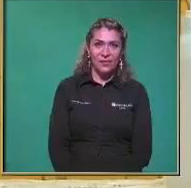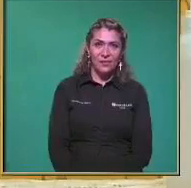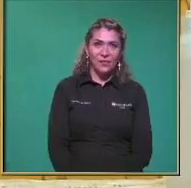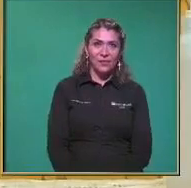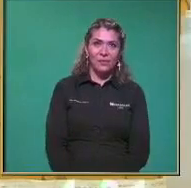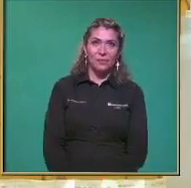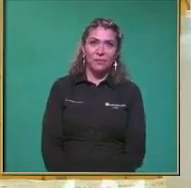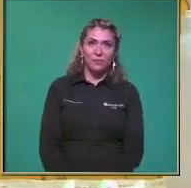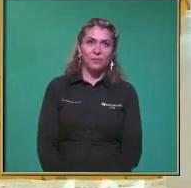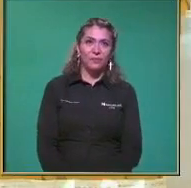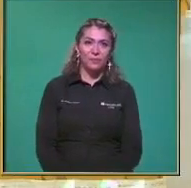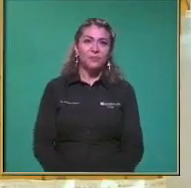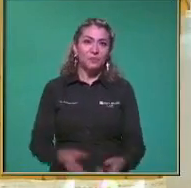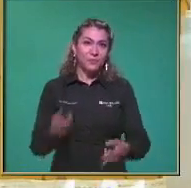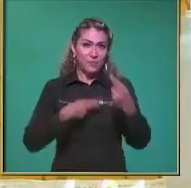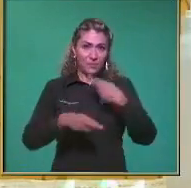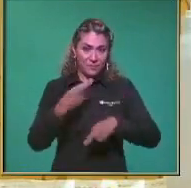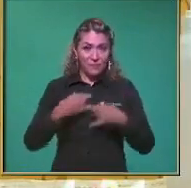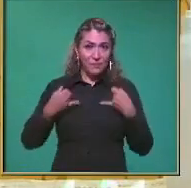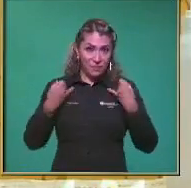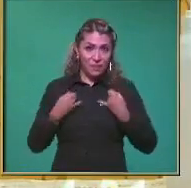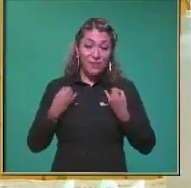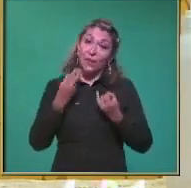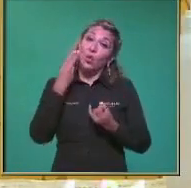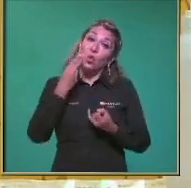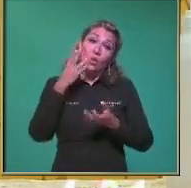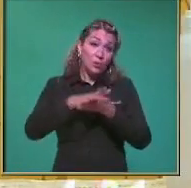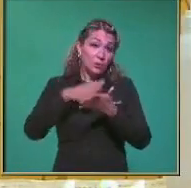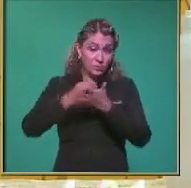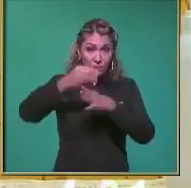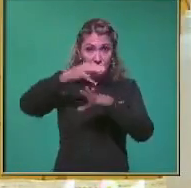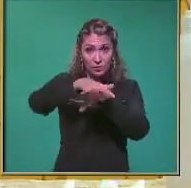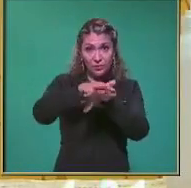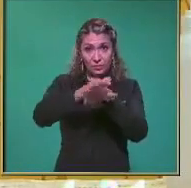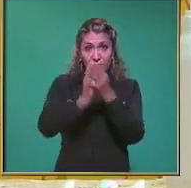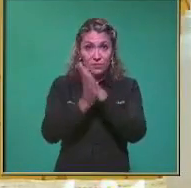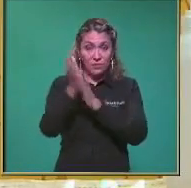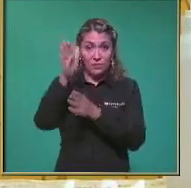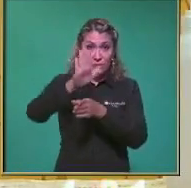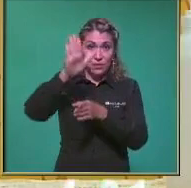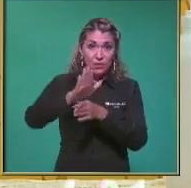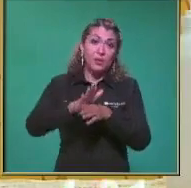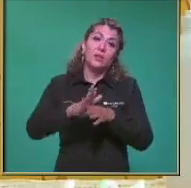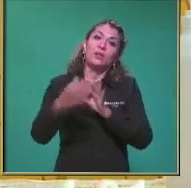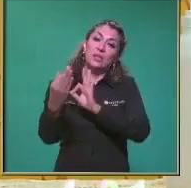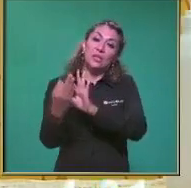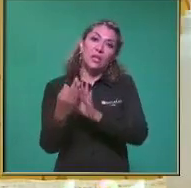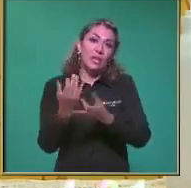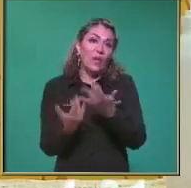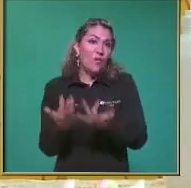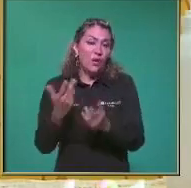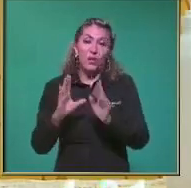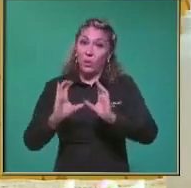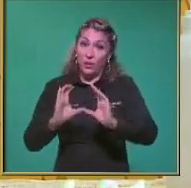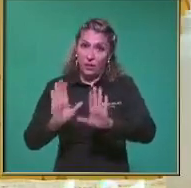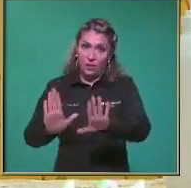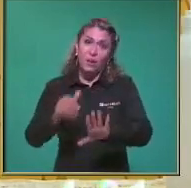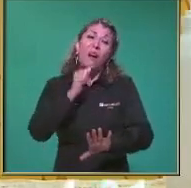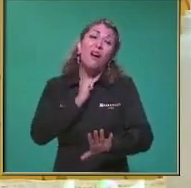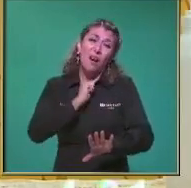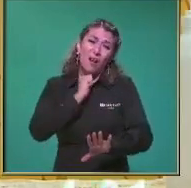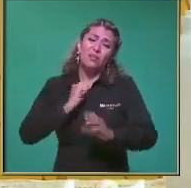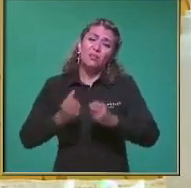Aquí ya regresamos y recuerden usar su gel antibacterial y que si lo utilizan no acercarse a las fuentes de calor para evitar algún